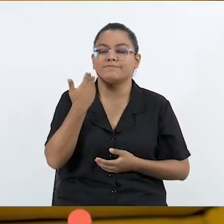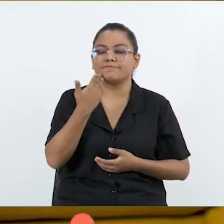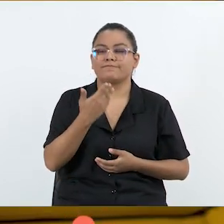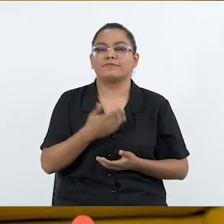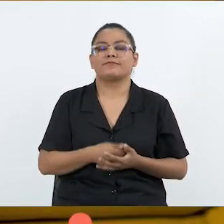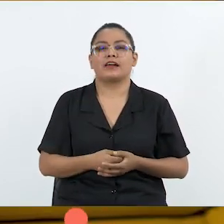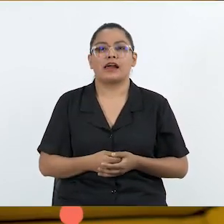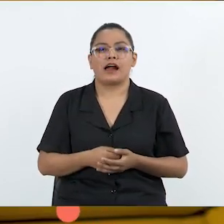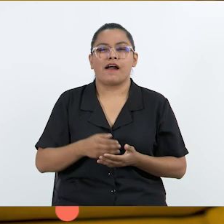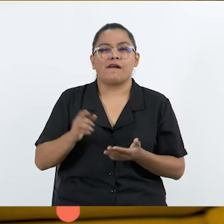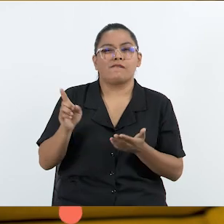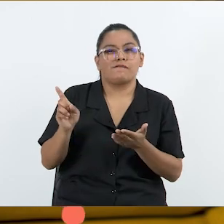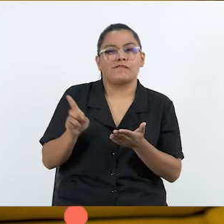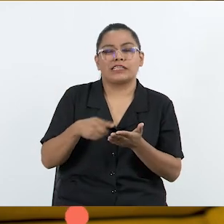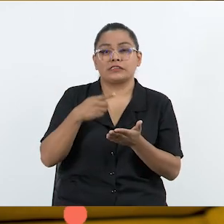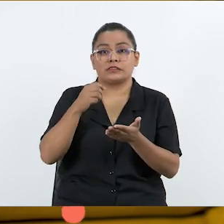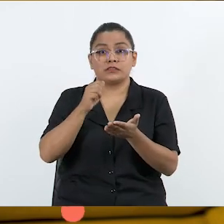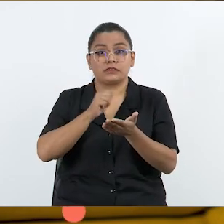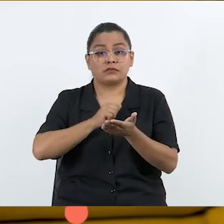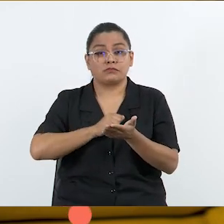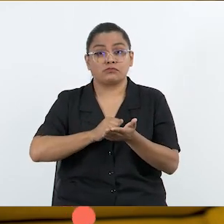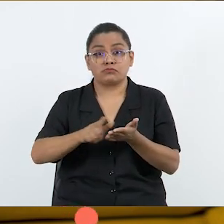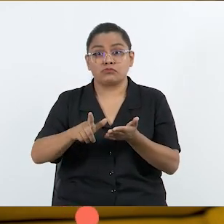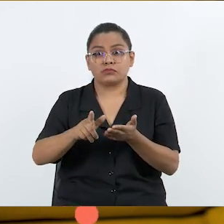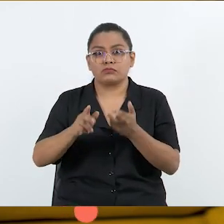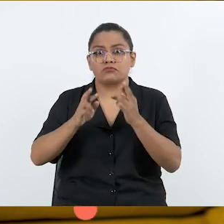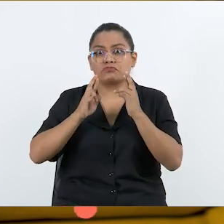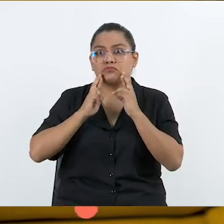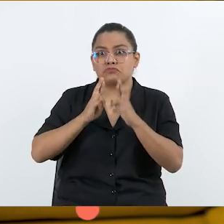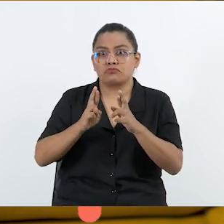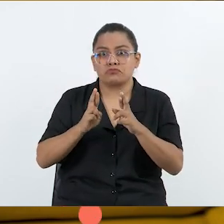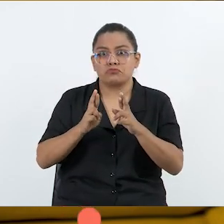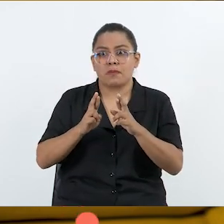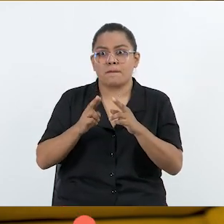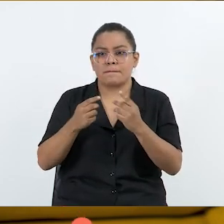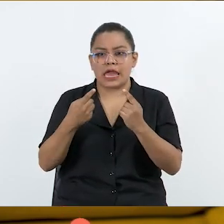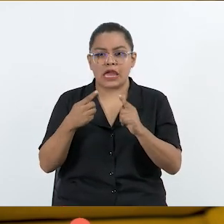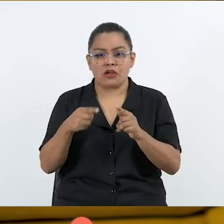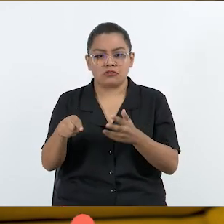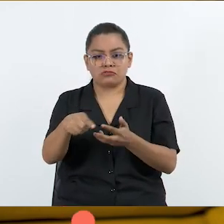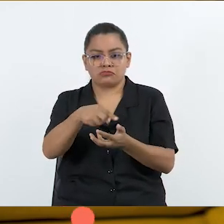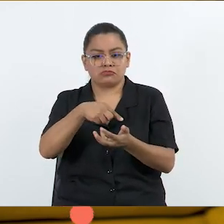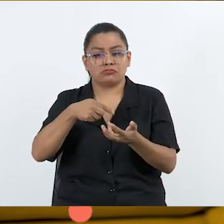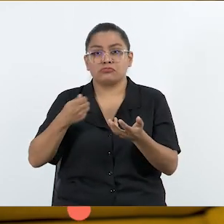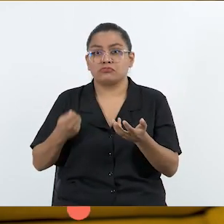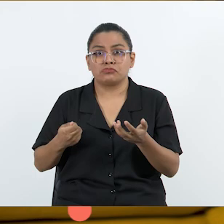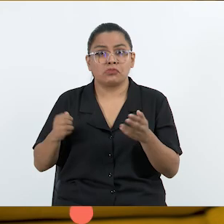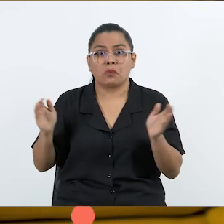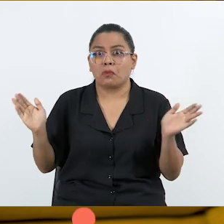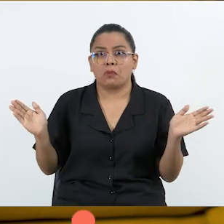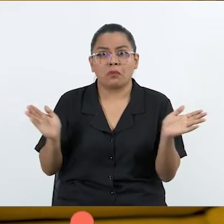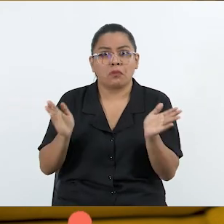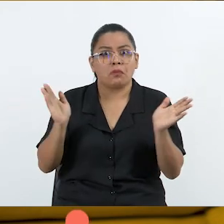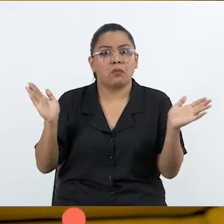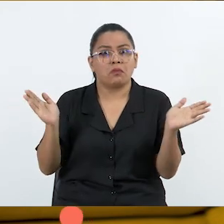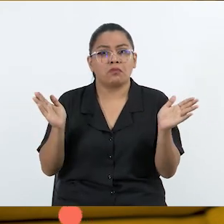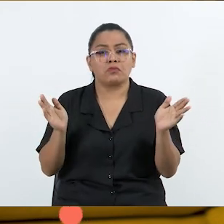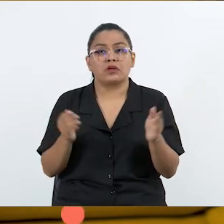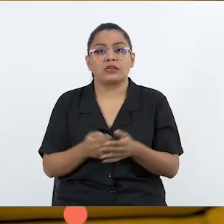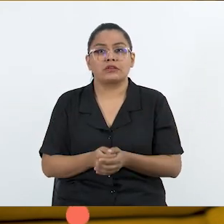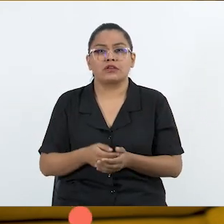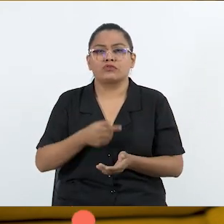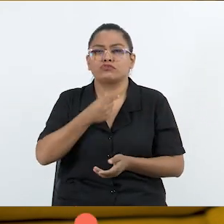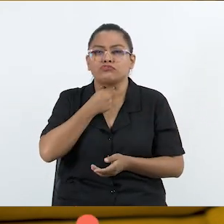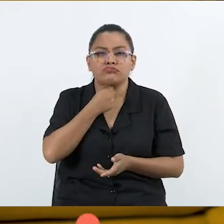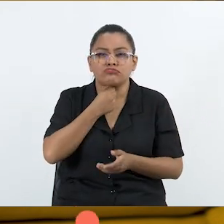Suele suceder que a veces en la escuela se ofrecen respuestas sin dar la oportunidad al estudiantado de motivarse